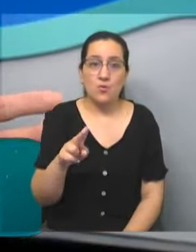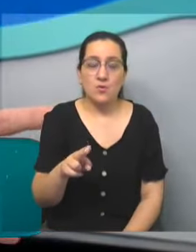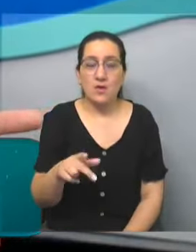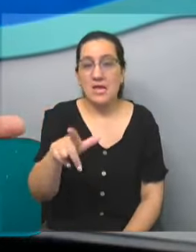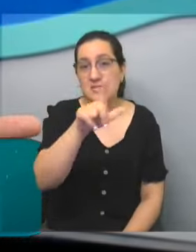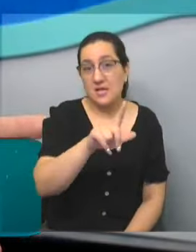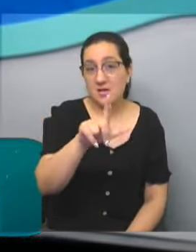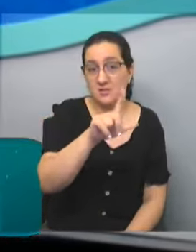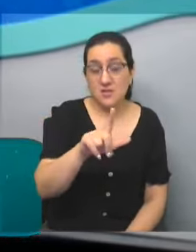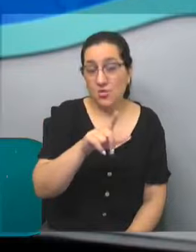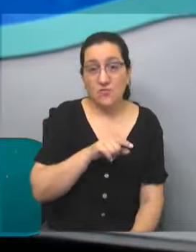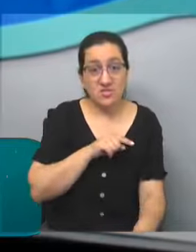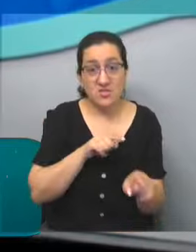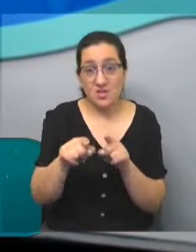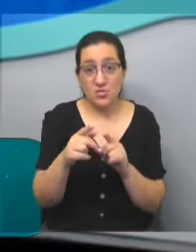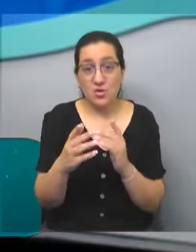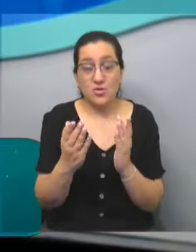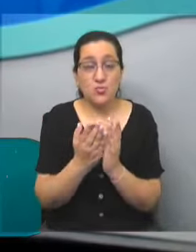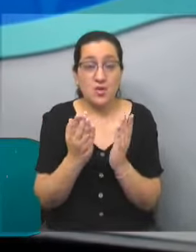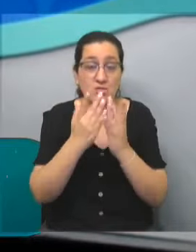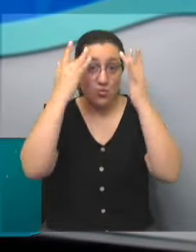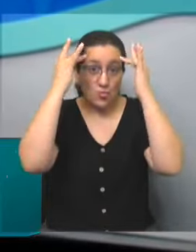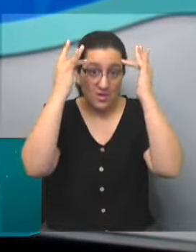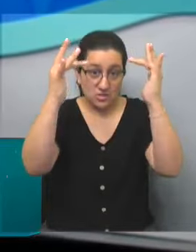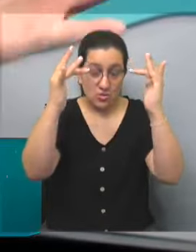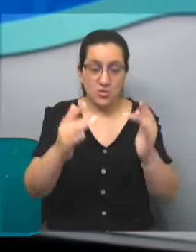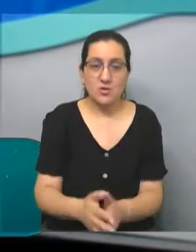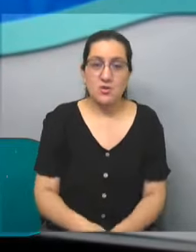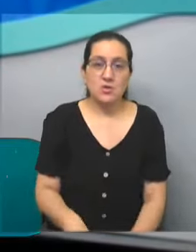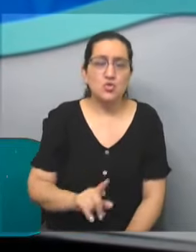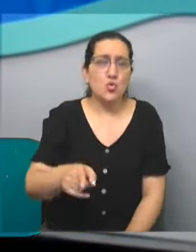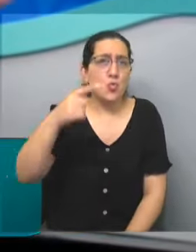liceo inmediatamente, ya venía trabajando en la educación, pero fue algo como que ni lo pensé